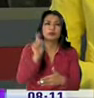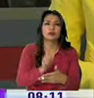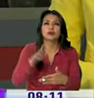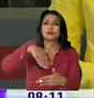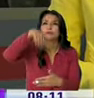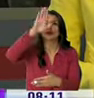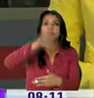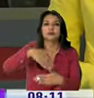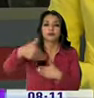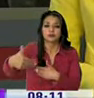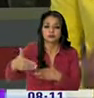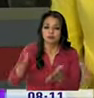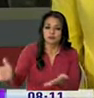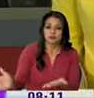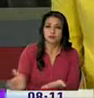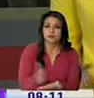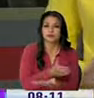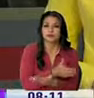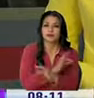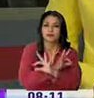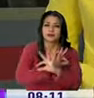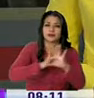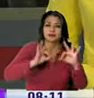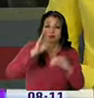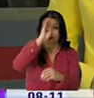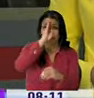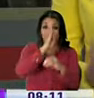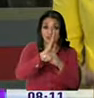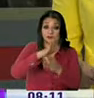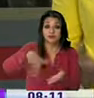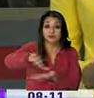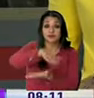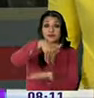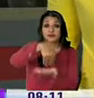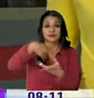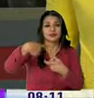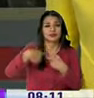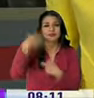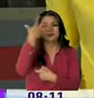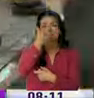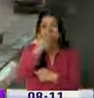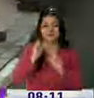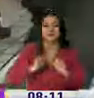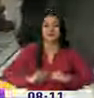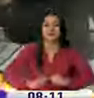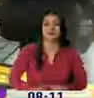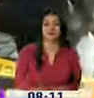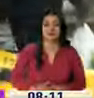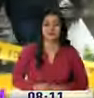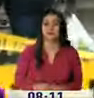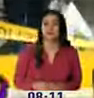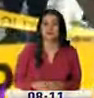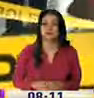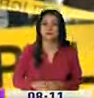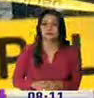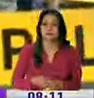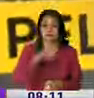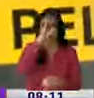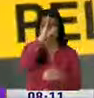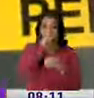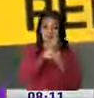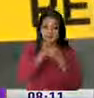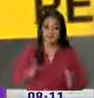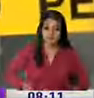de contenedores de reciclaje. El objetivo fue que el casco colonial muestre su belleza. Con el objetivo de que las calles del